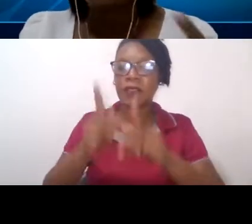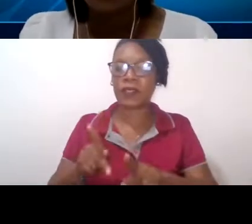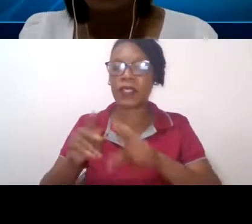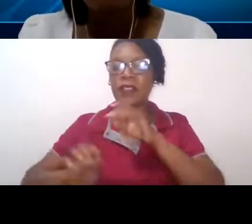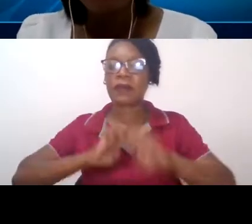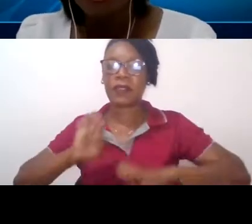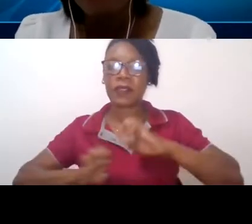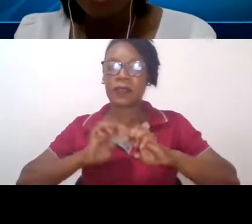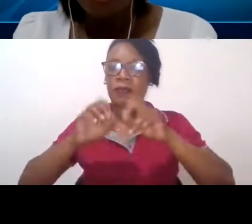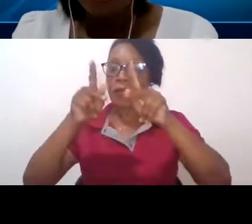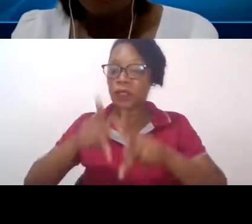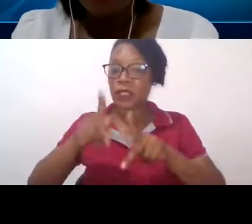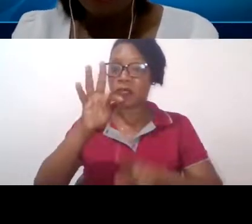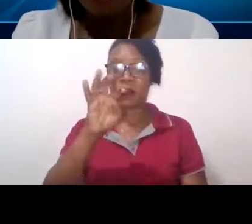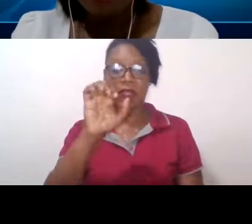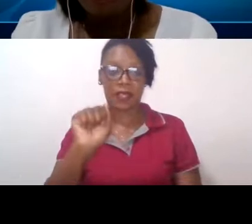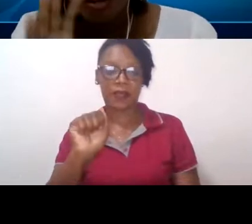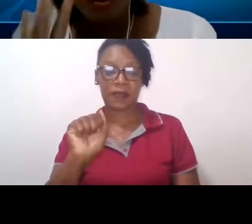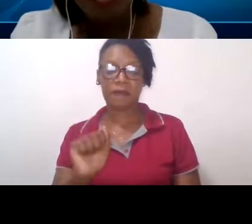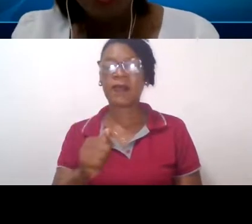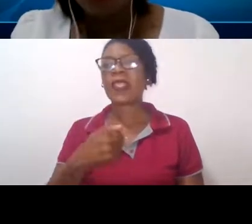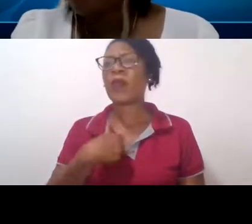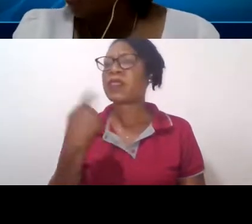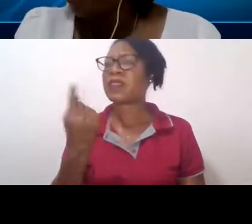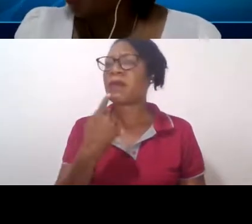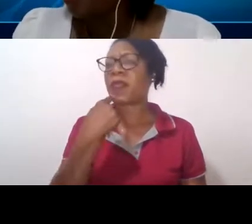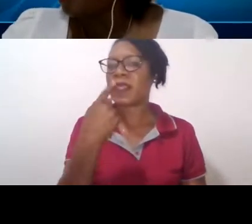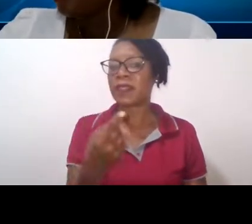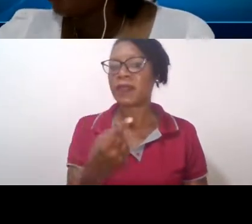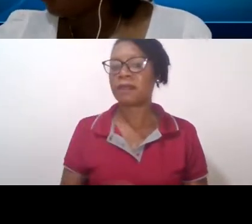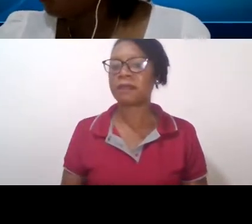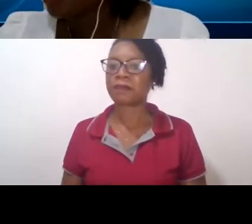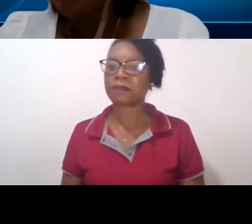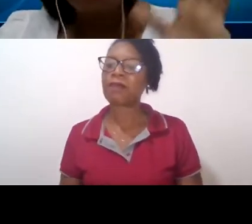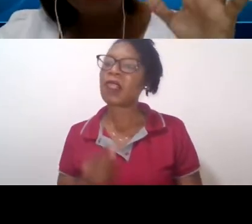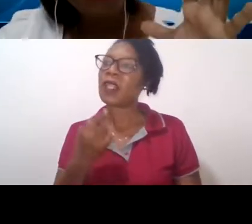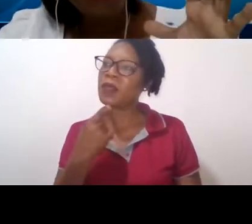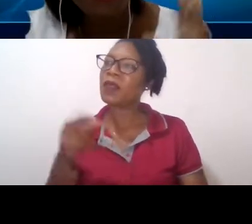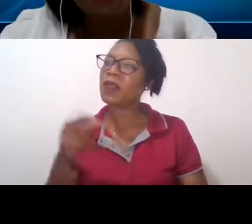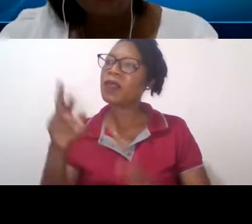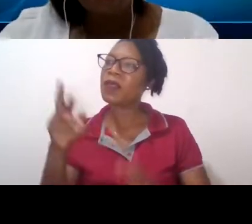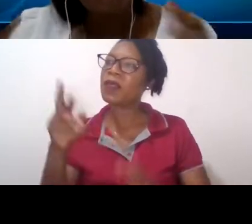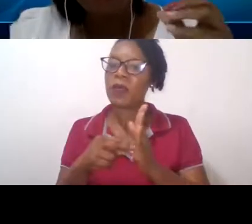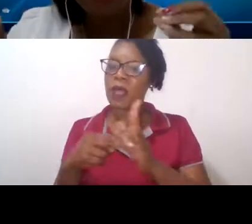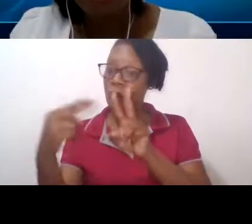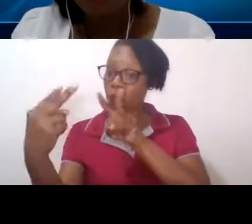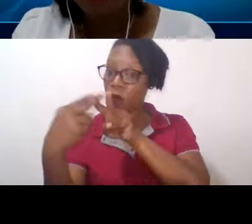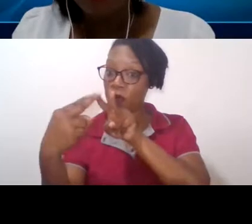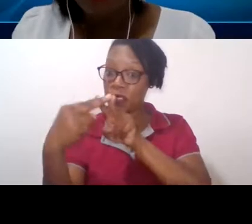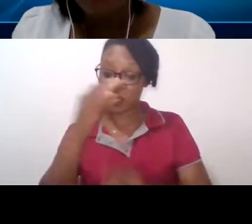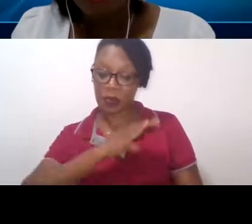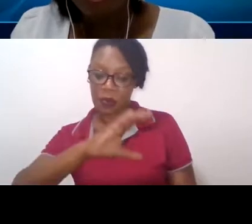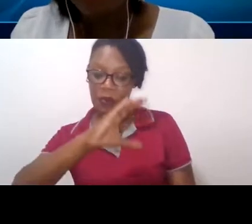como estudiante, porque, vuelvo y repito, el conocer la condición de TEA es